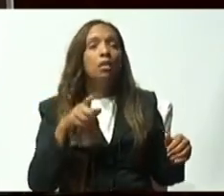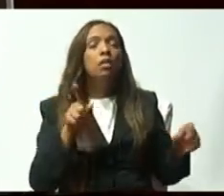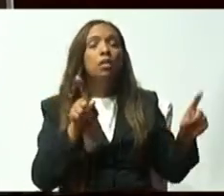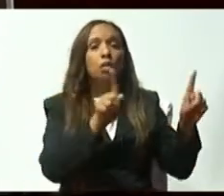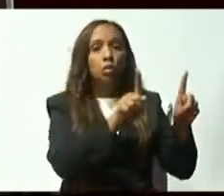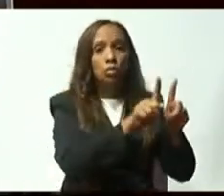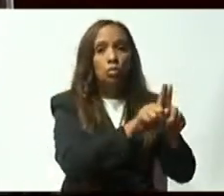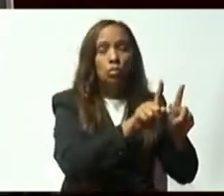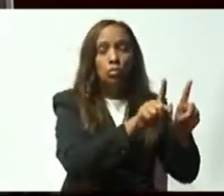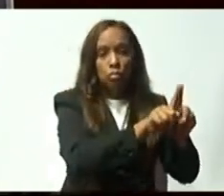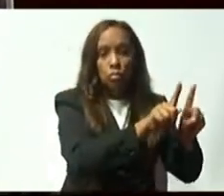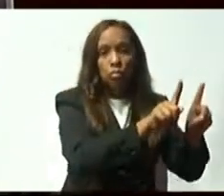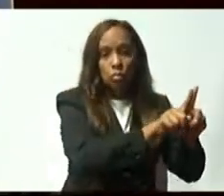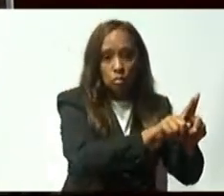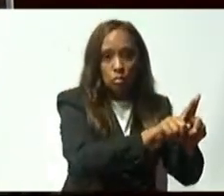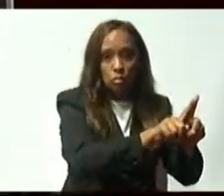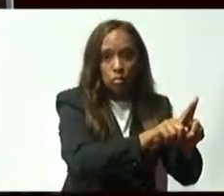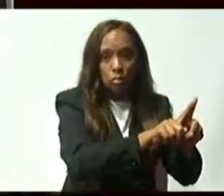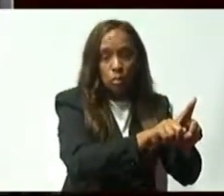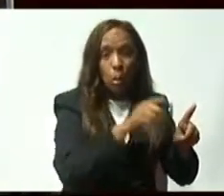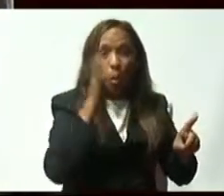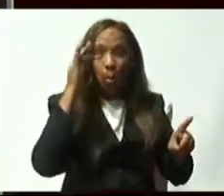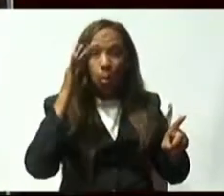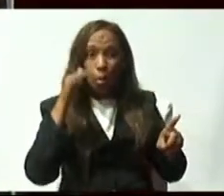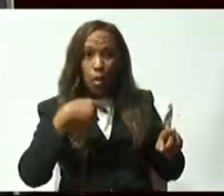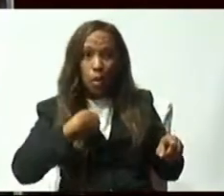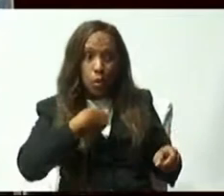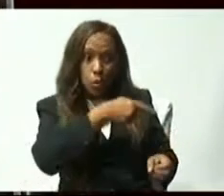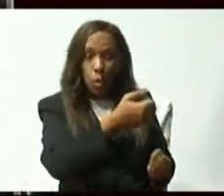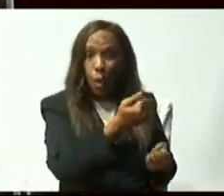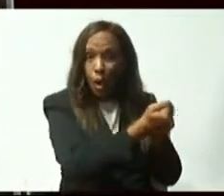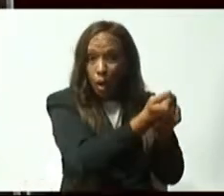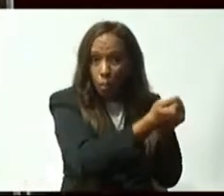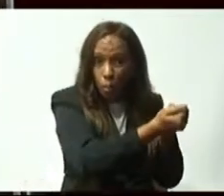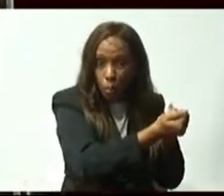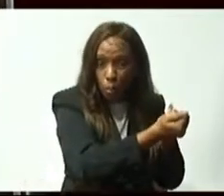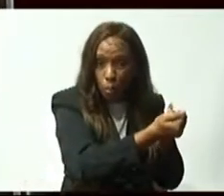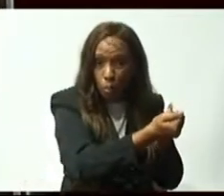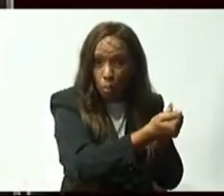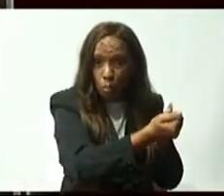Yo no andaba ocultando a nadie. Yo no fui a buscar delincuentes.